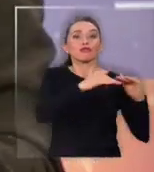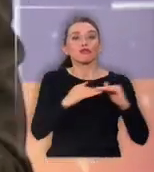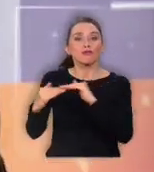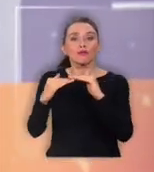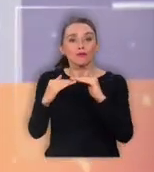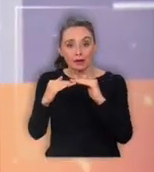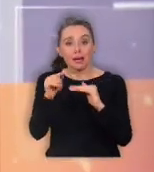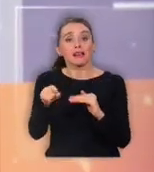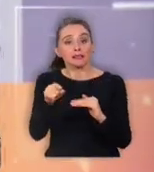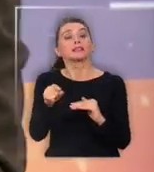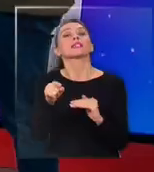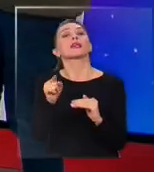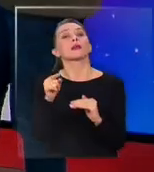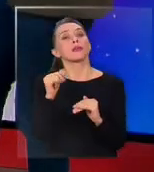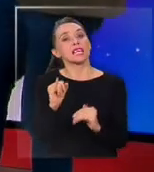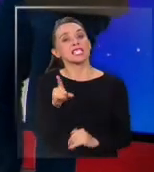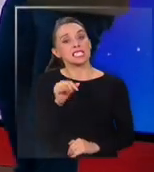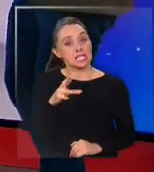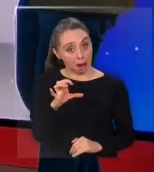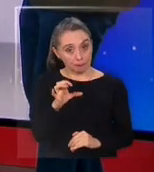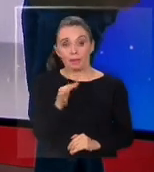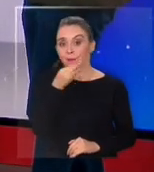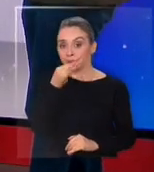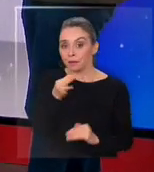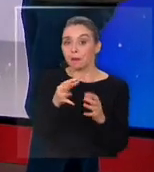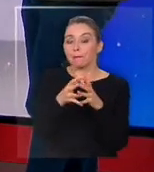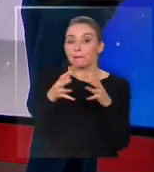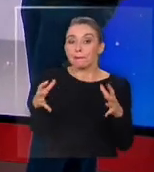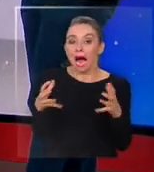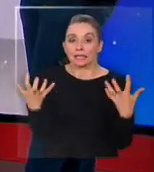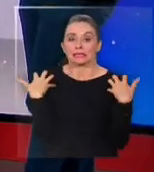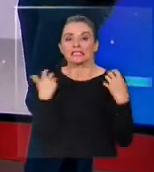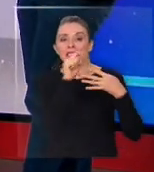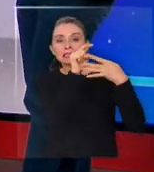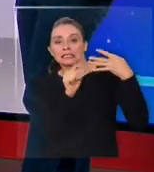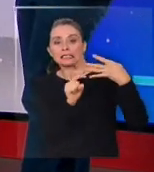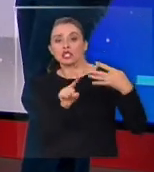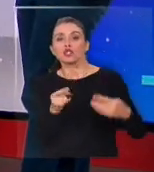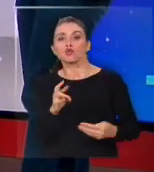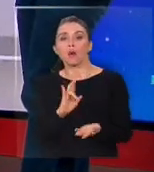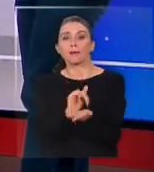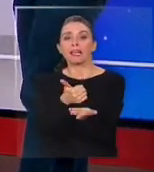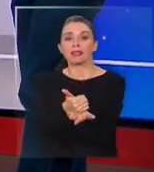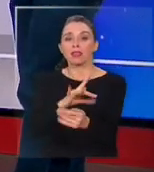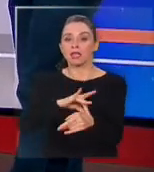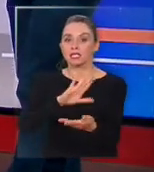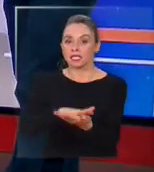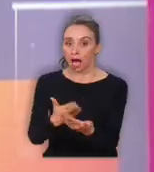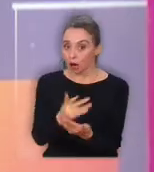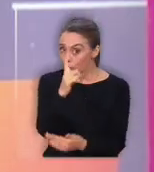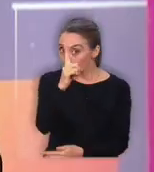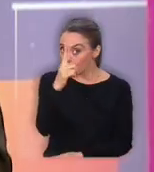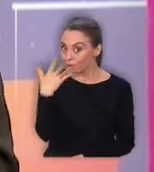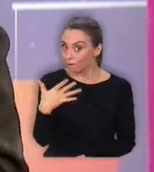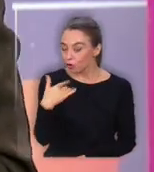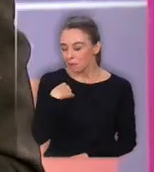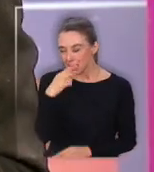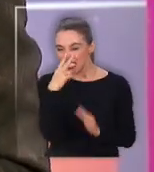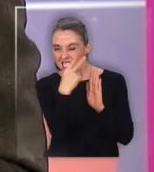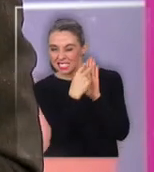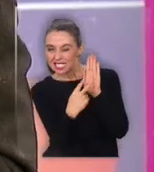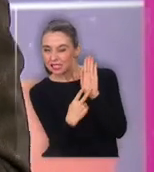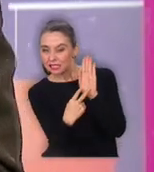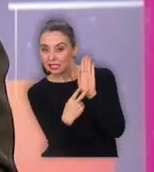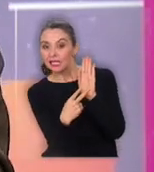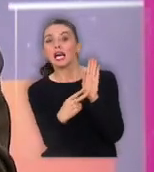antes, un Consejo Técnico. Y también importante, se aumentan las facultades de la Superintendencia de Salud. Pero lo fundamental, a mi juicio, tiene que